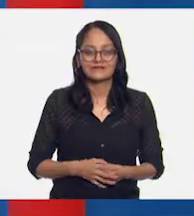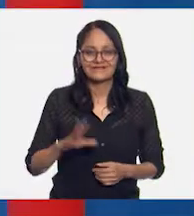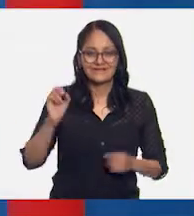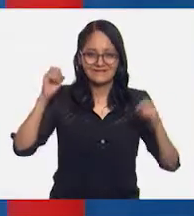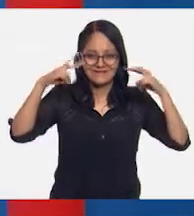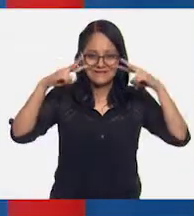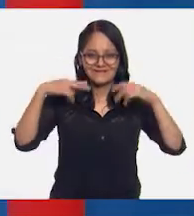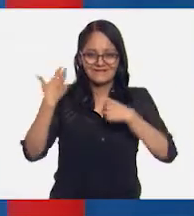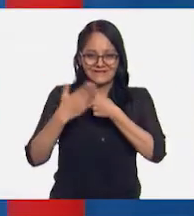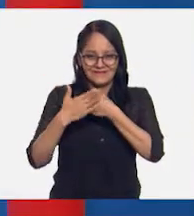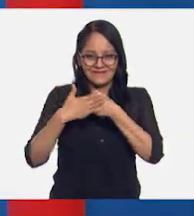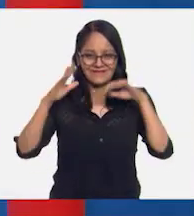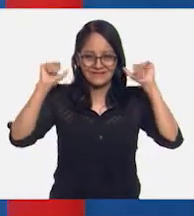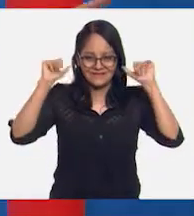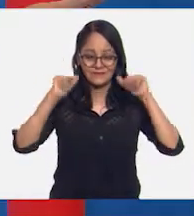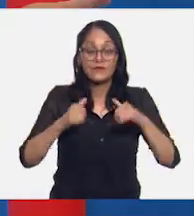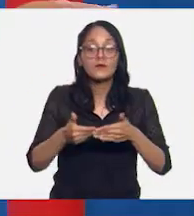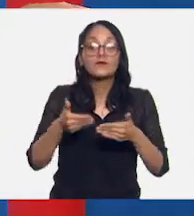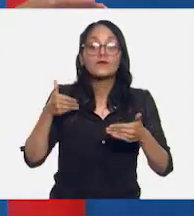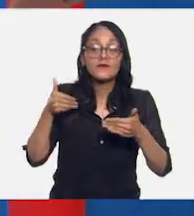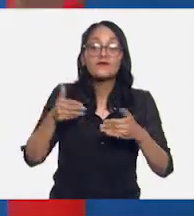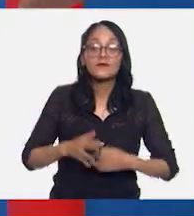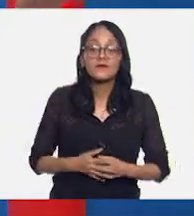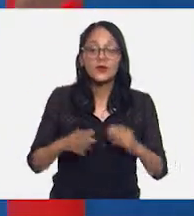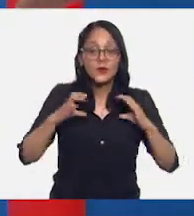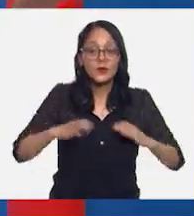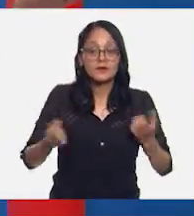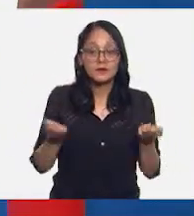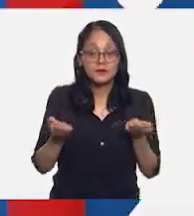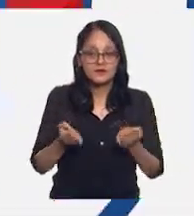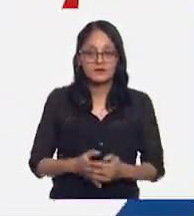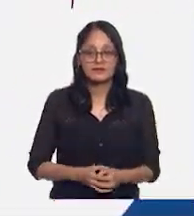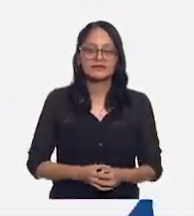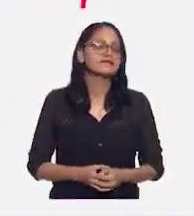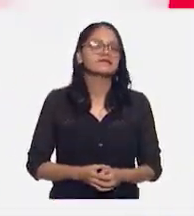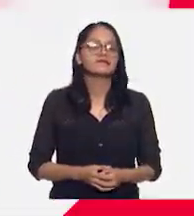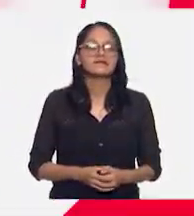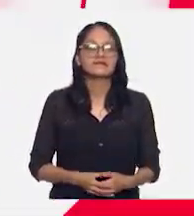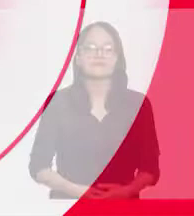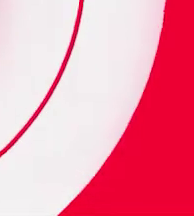Nos vemos hasta la próxima, pero antes, a movernos un poco.